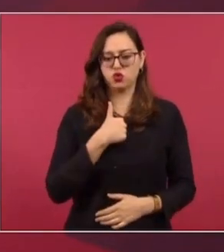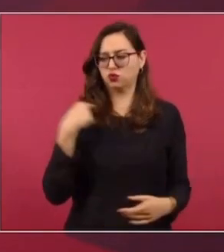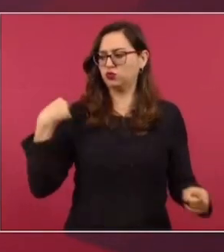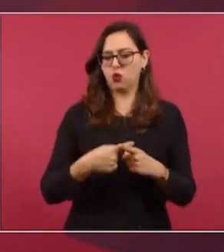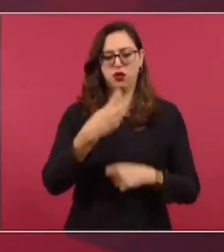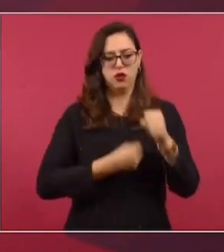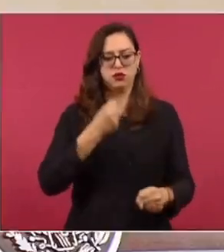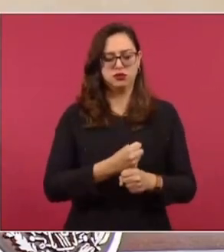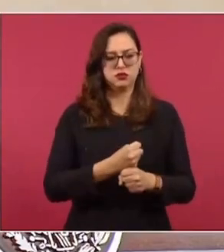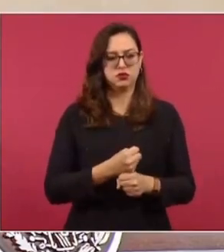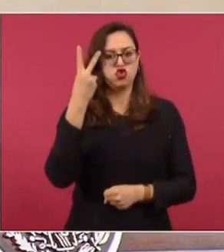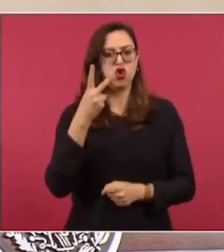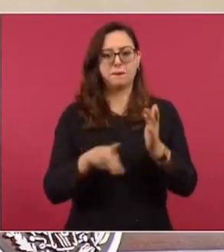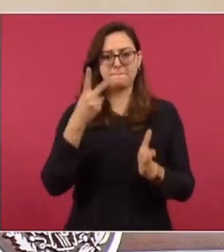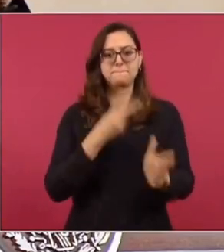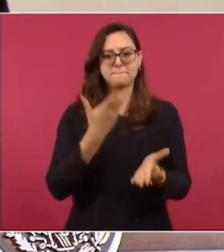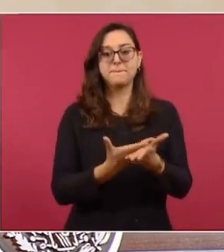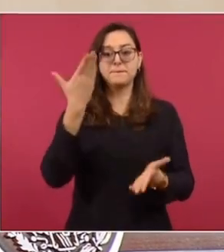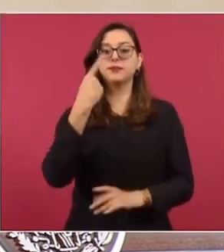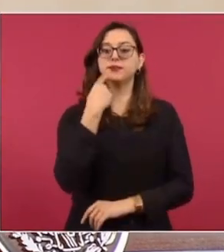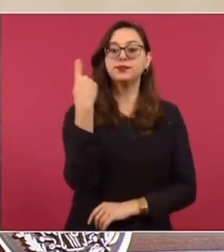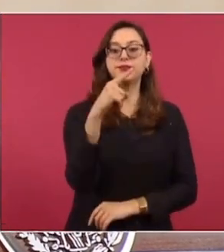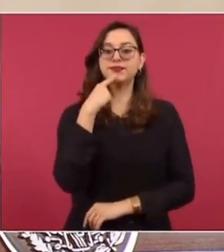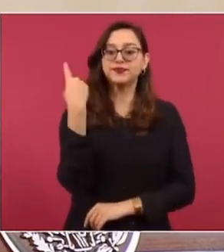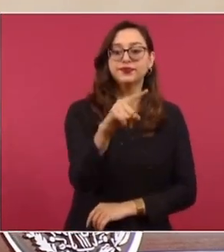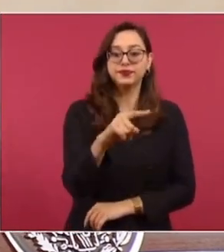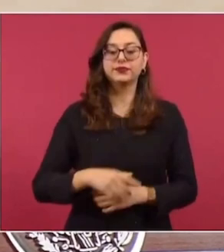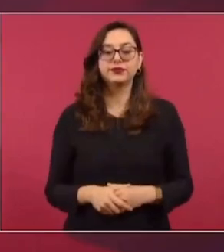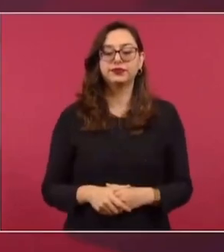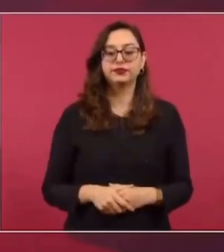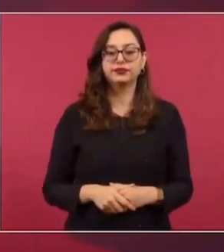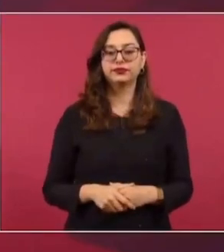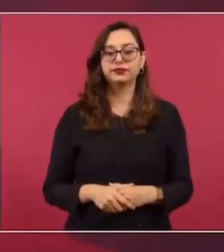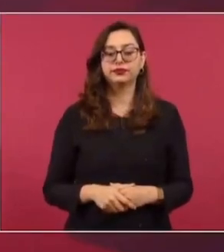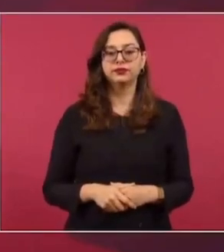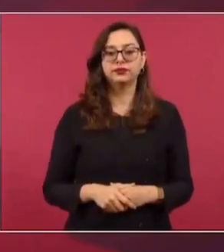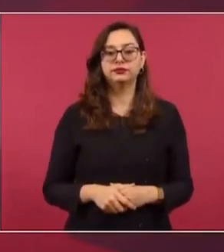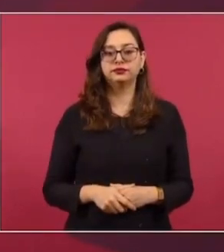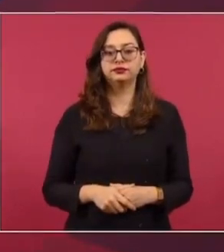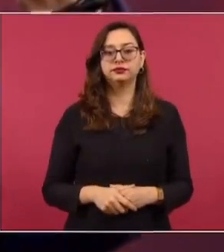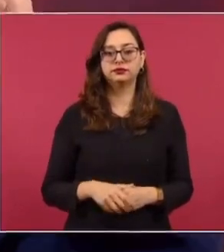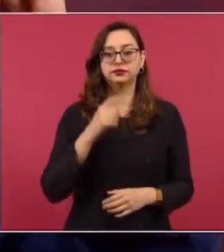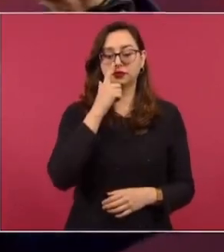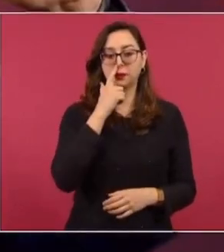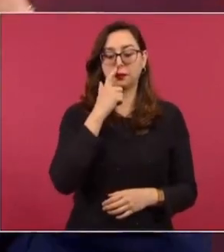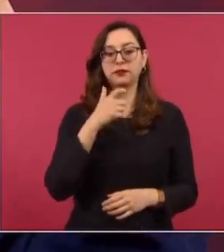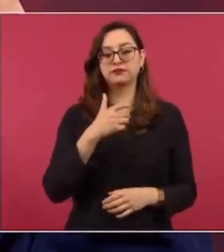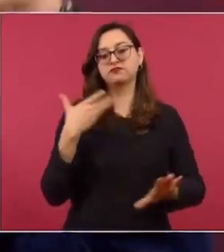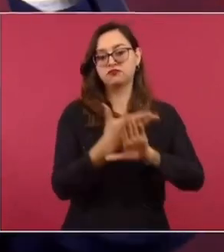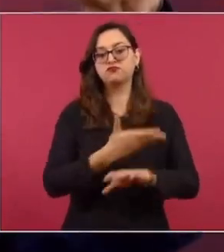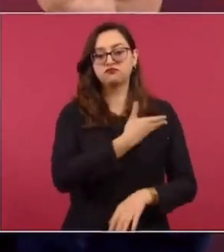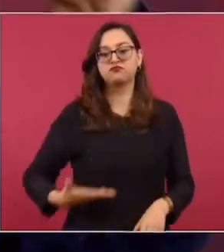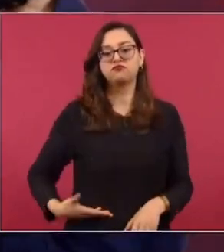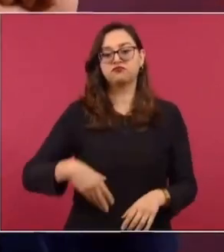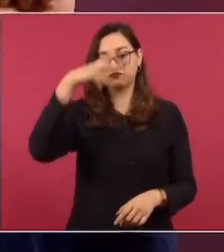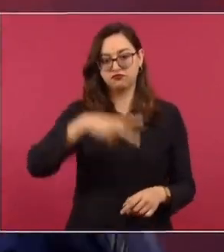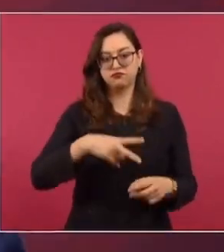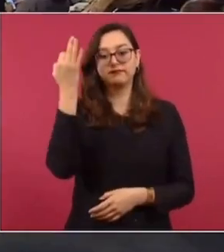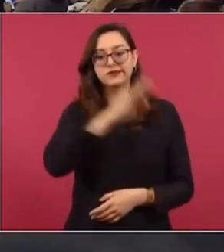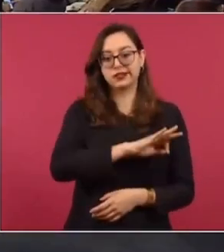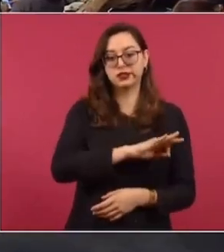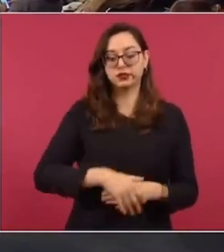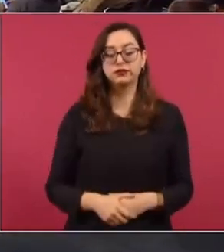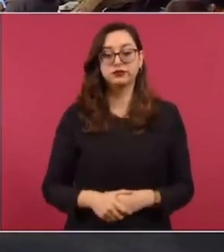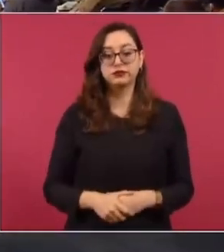denuncias, y las dos por contra presidentes de México, por corrupción y por traición a la